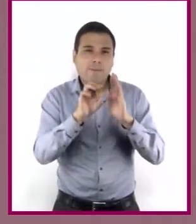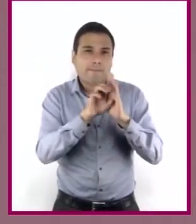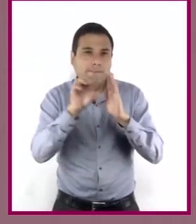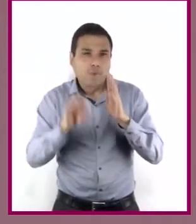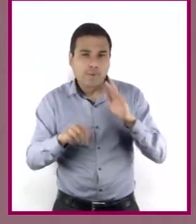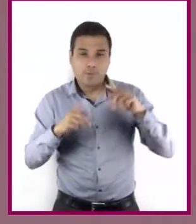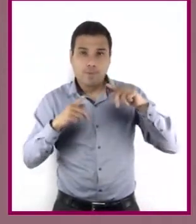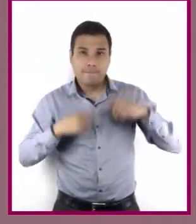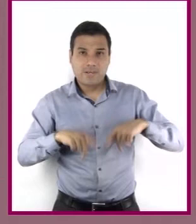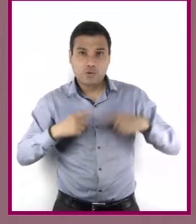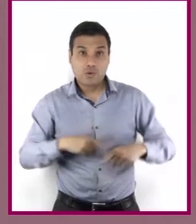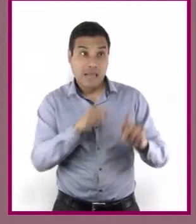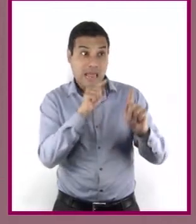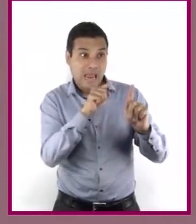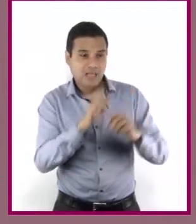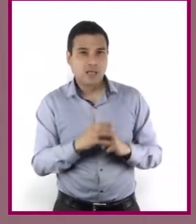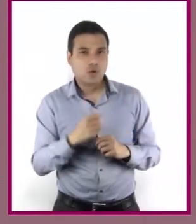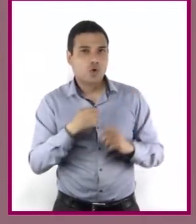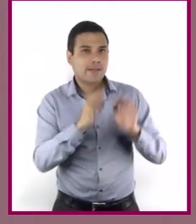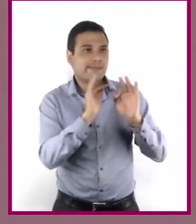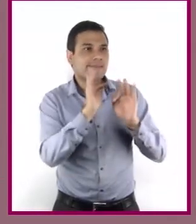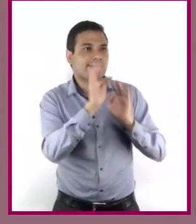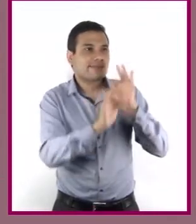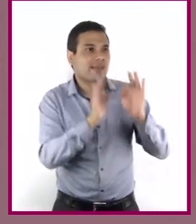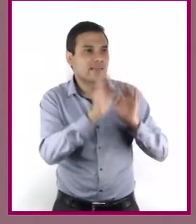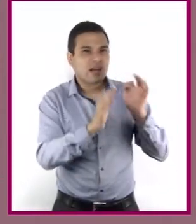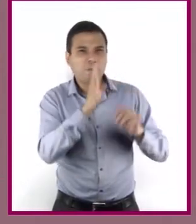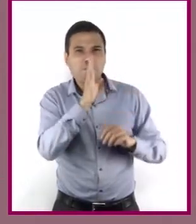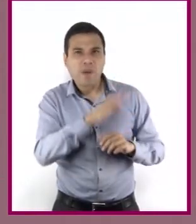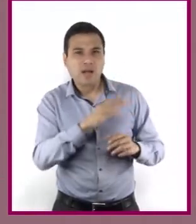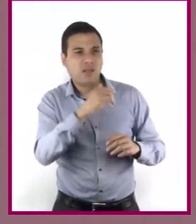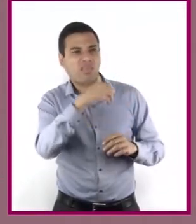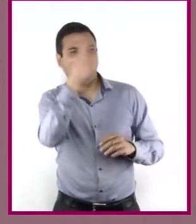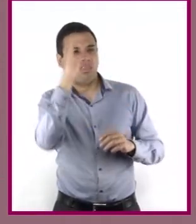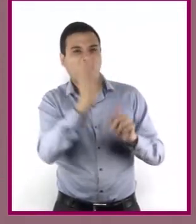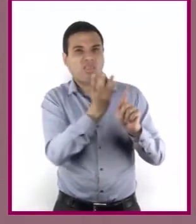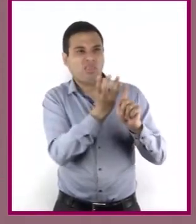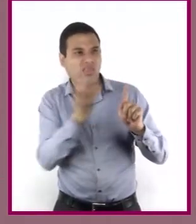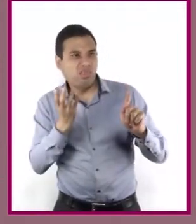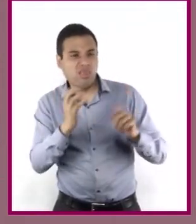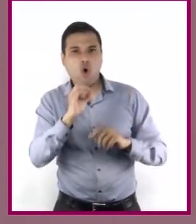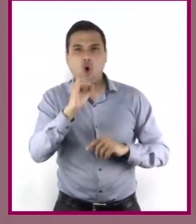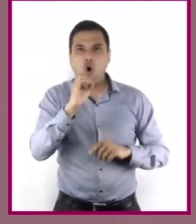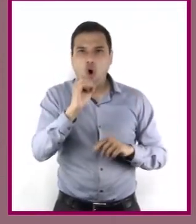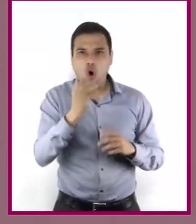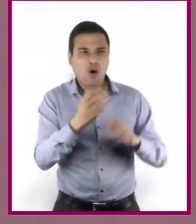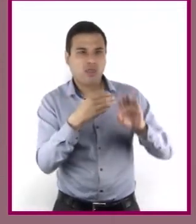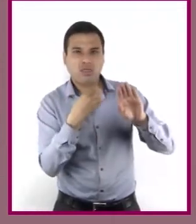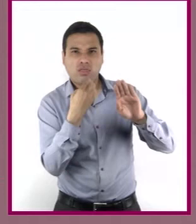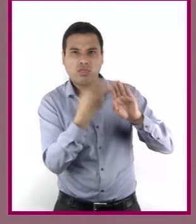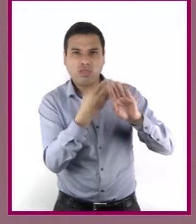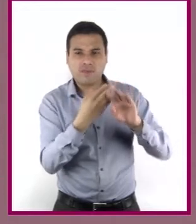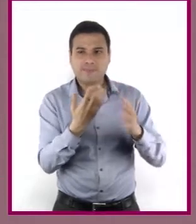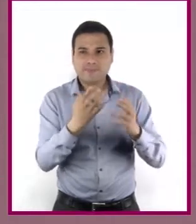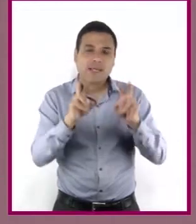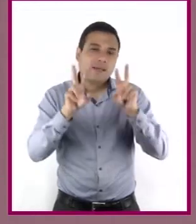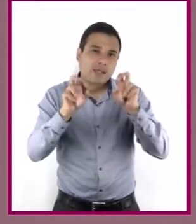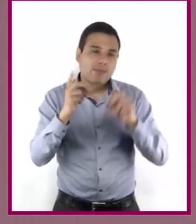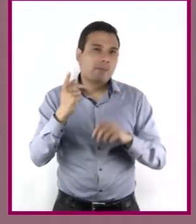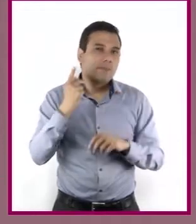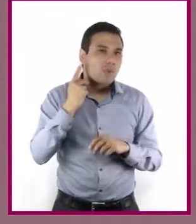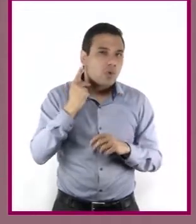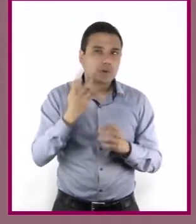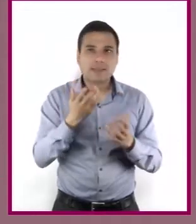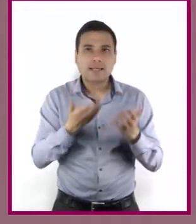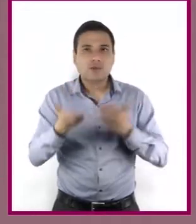de desprecio a una persona, con el fin de distinguirla, excluirla o restringirle sus derechos, ya sea en la esfera política, económica,